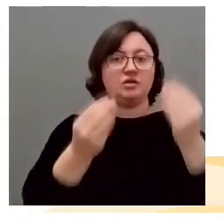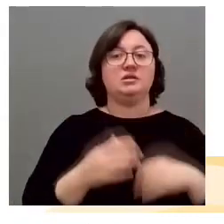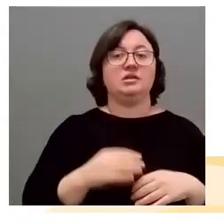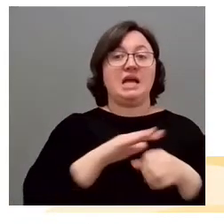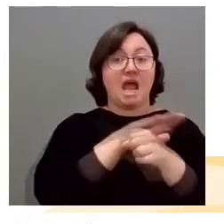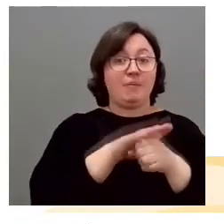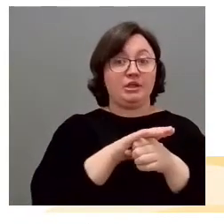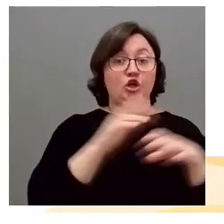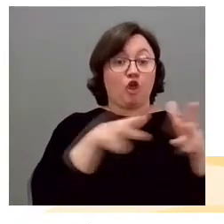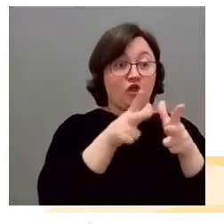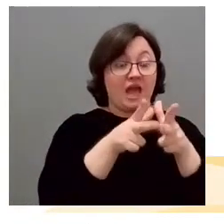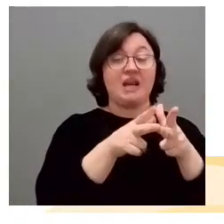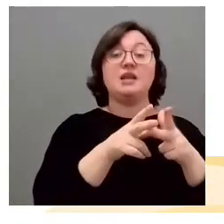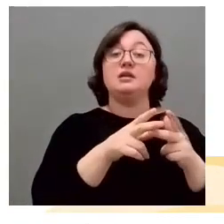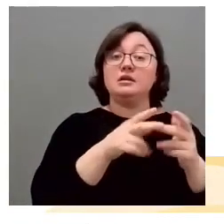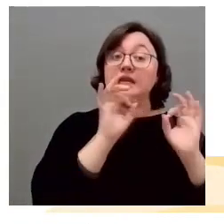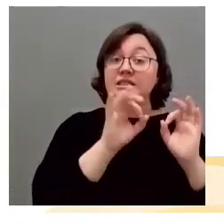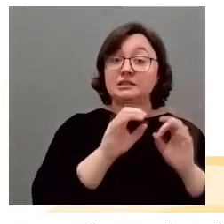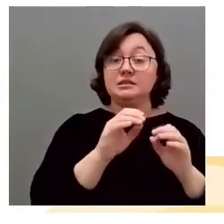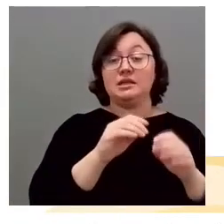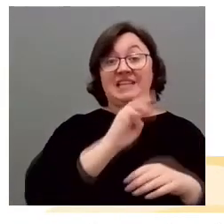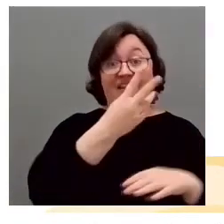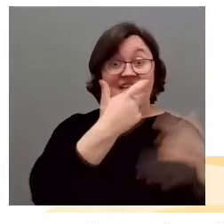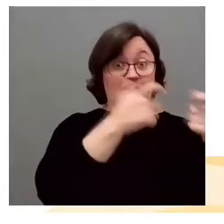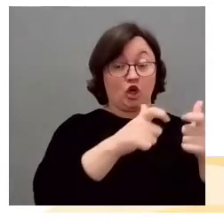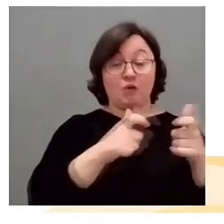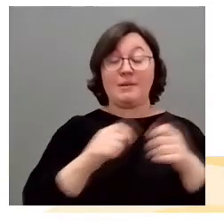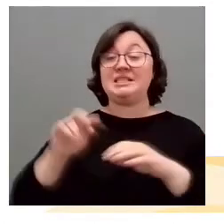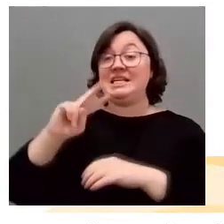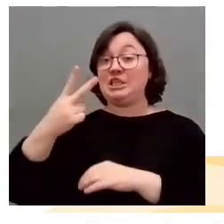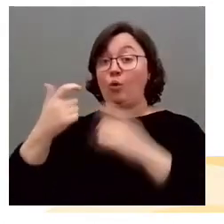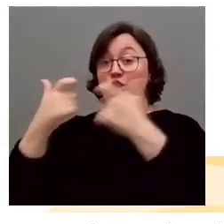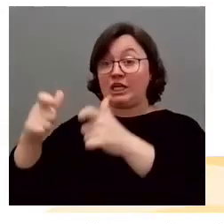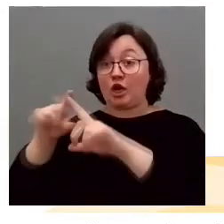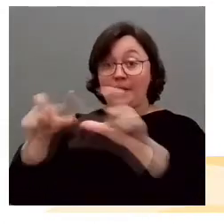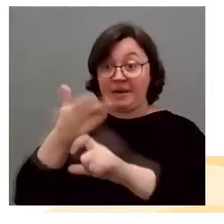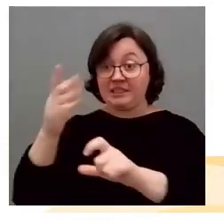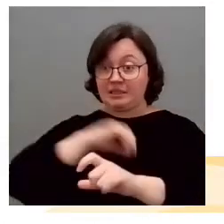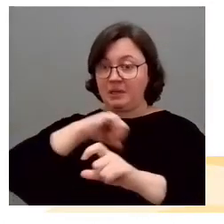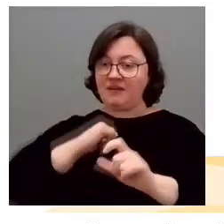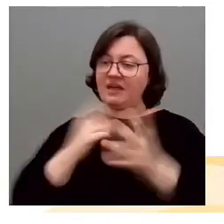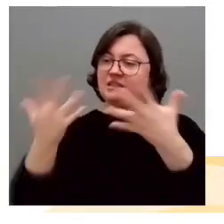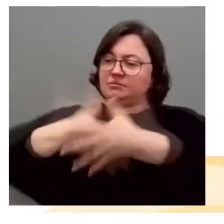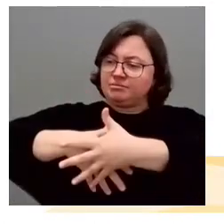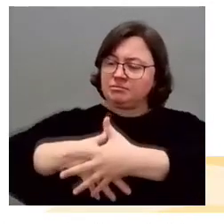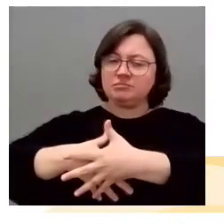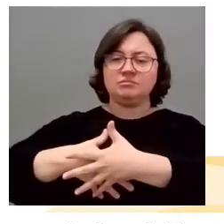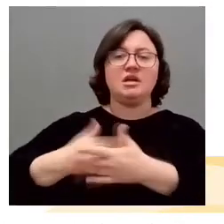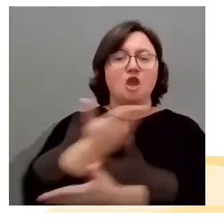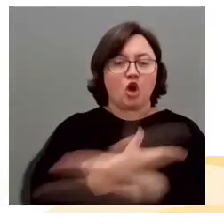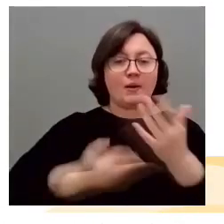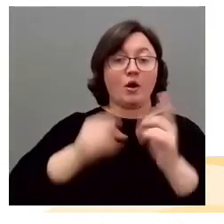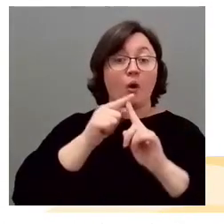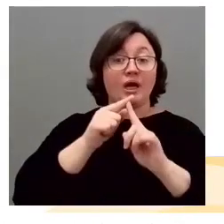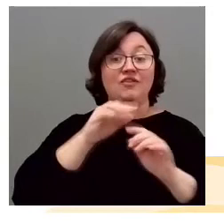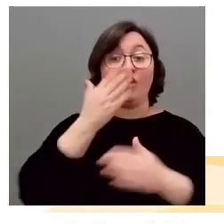el tercer sector y lo privado, el segundo sector, tiendan puentes y colaboren por el bien de la discapacidad, en este caso,